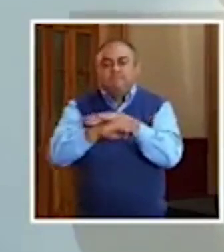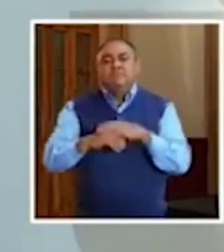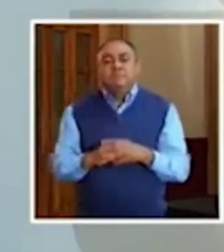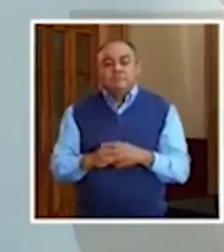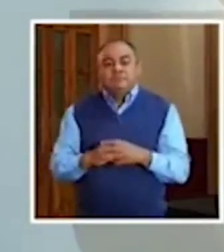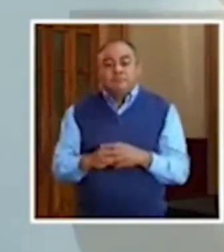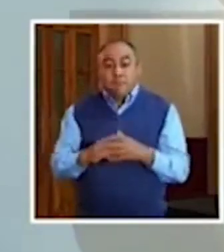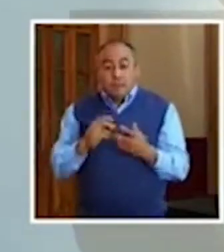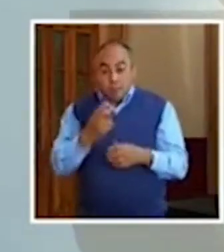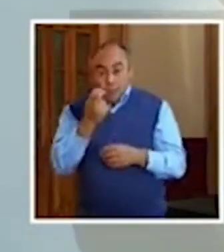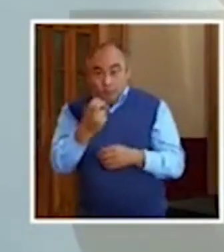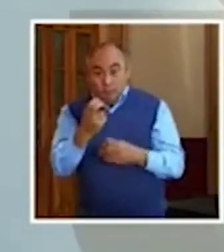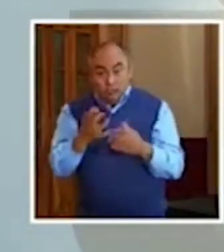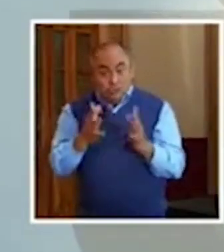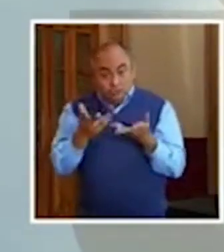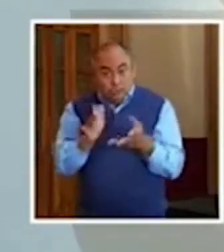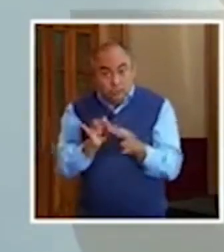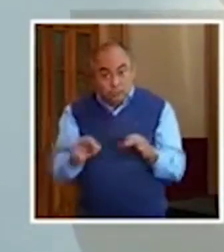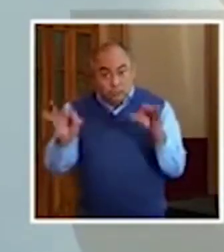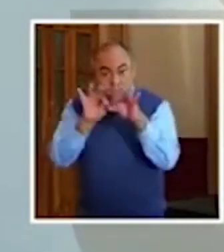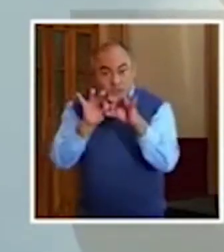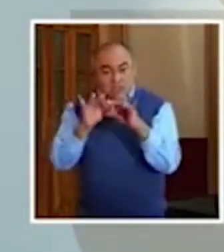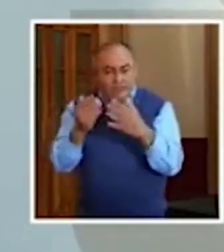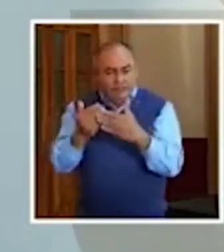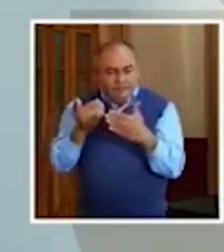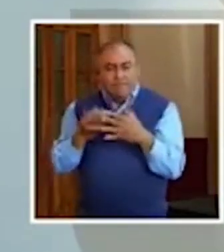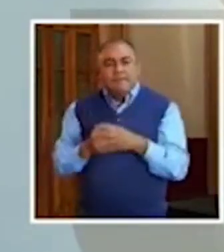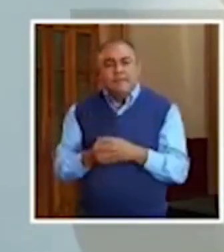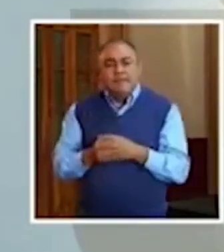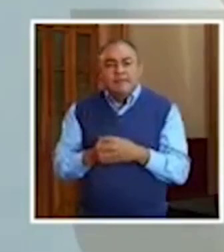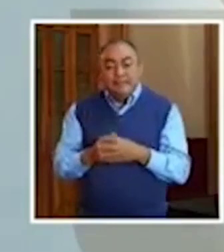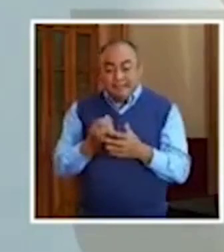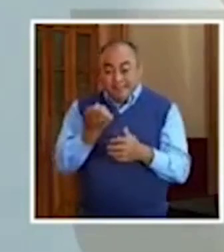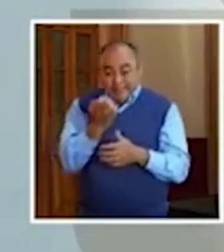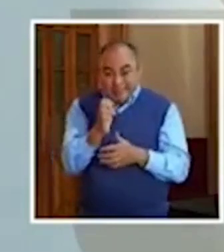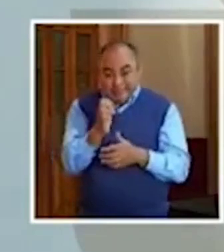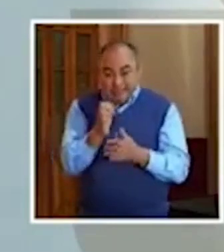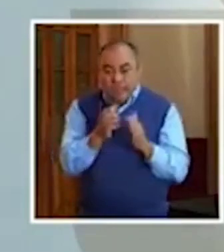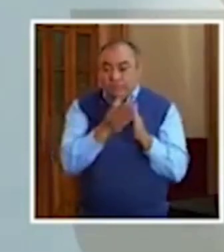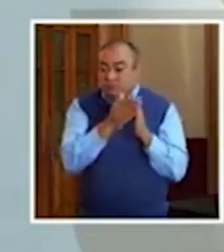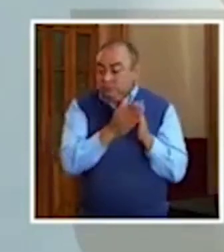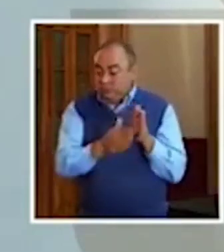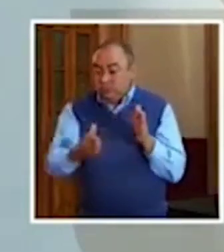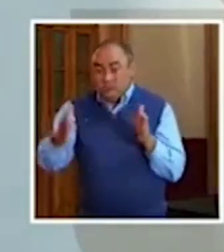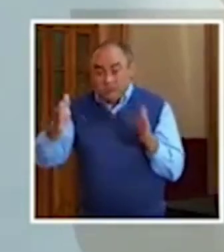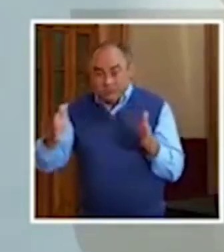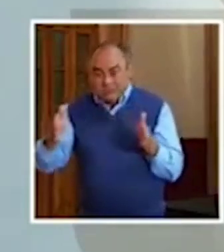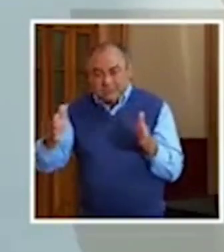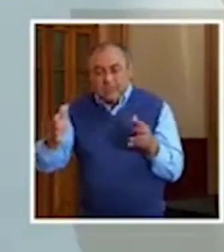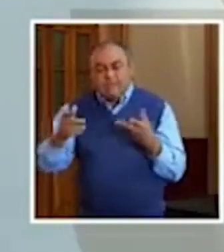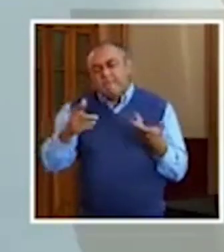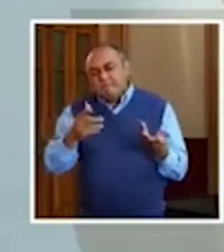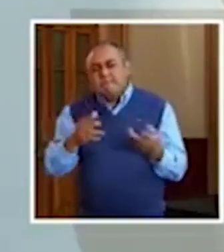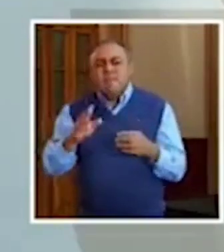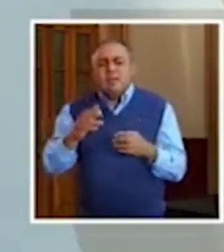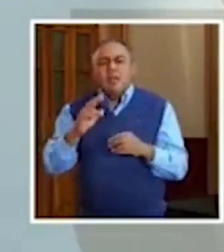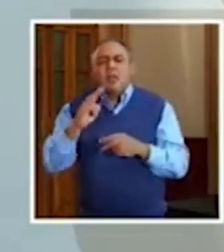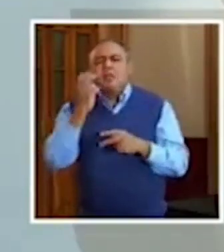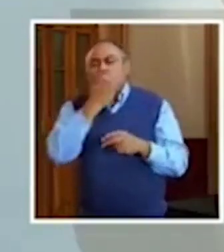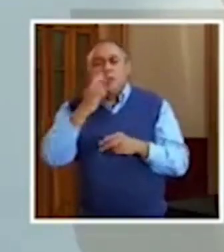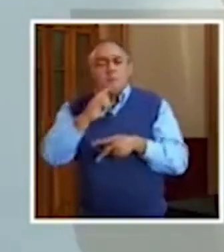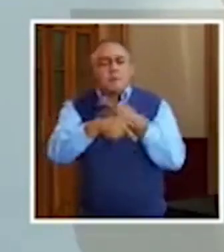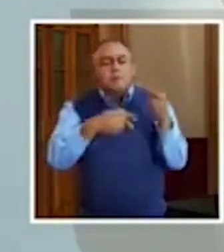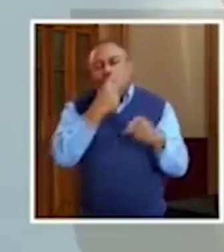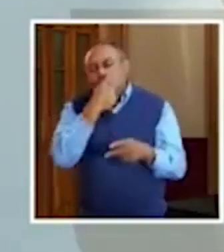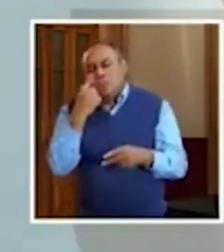importante que todo enero el esquema fue híbrido y voluntario